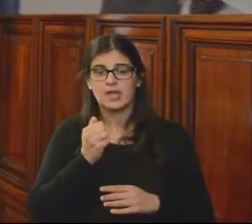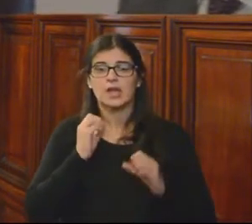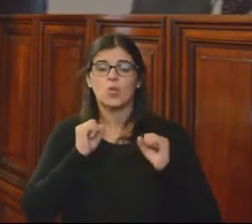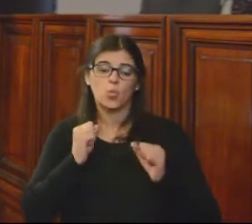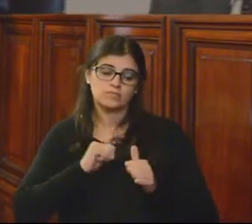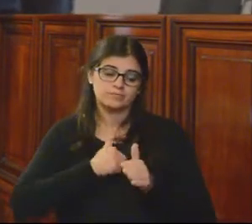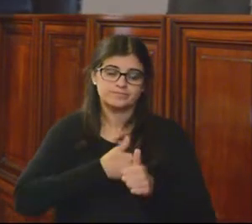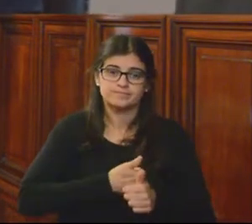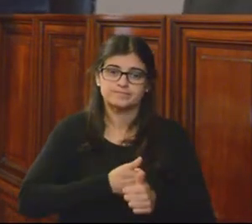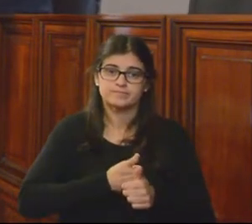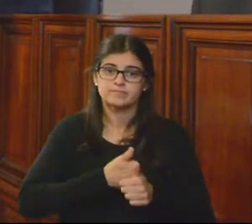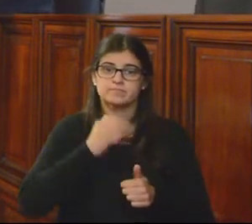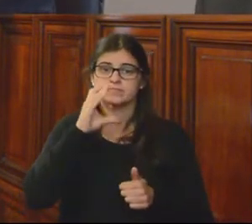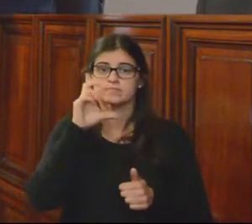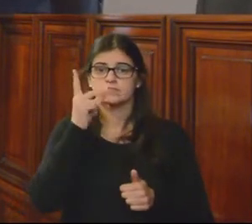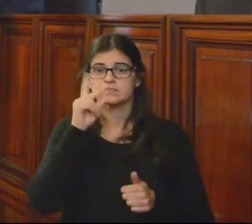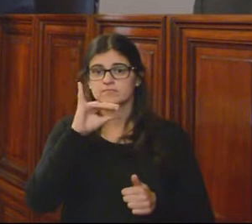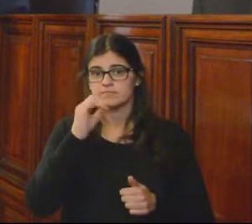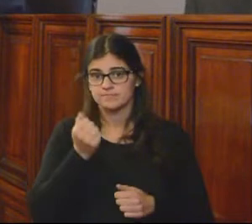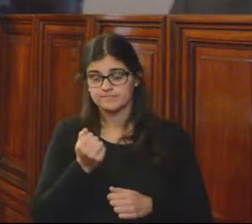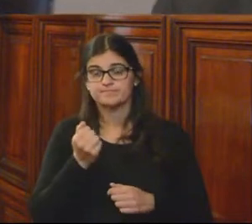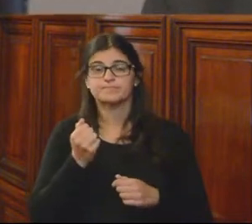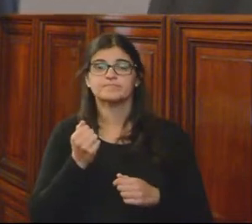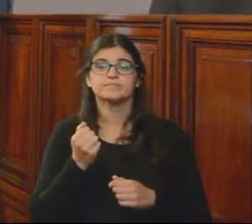adjunta María Claudia Pulido,